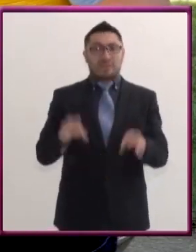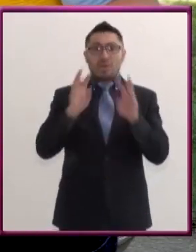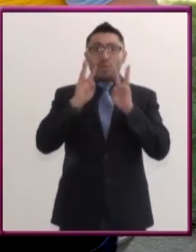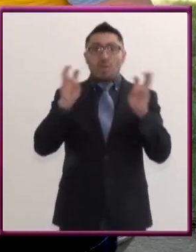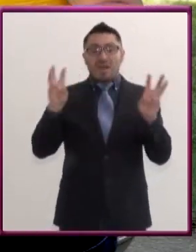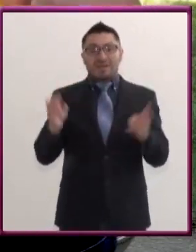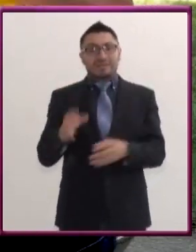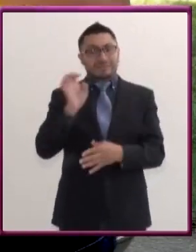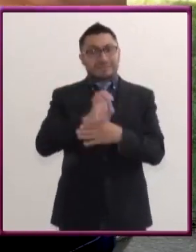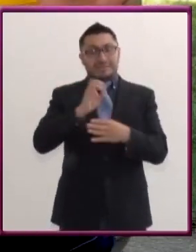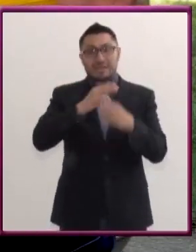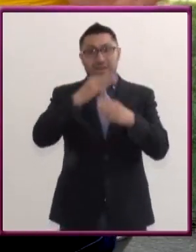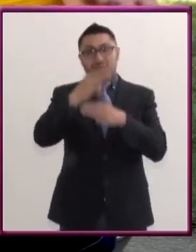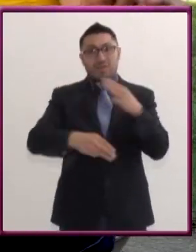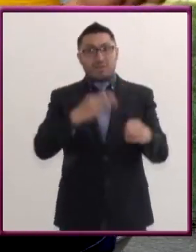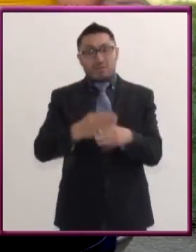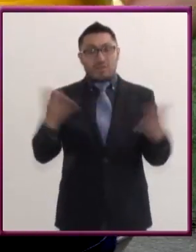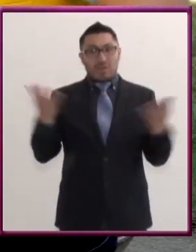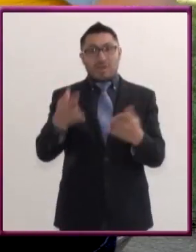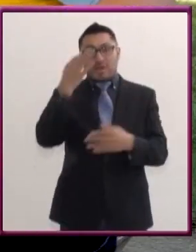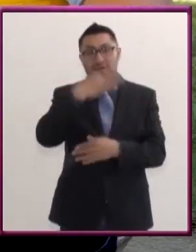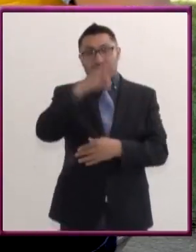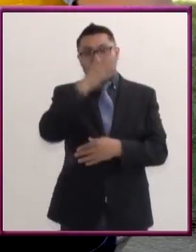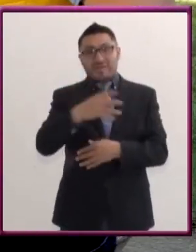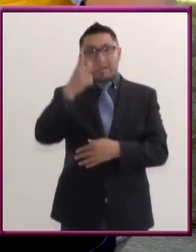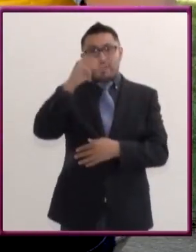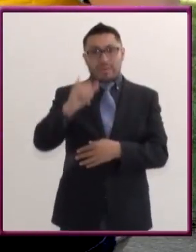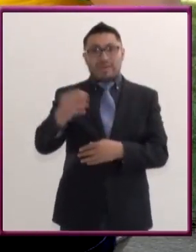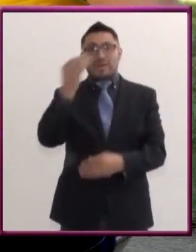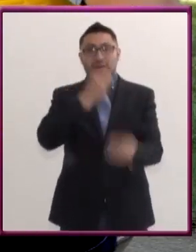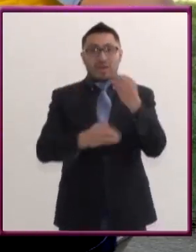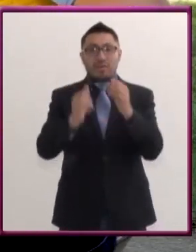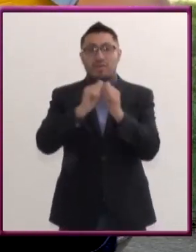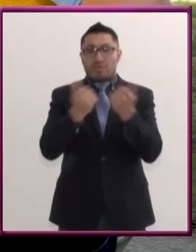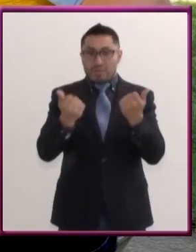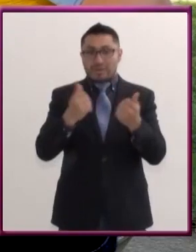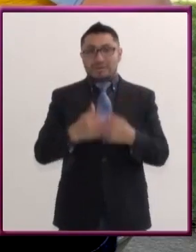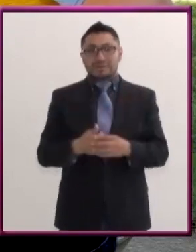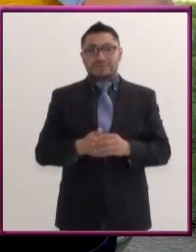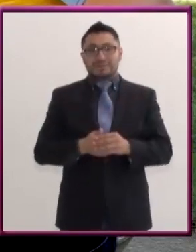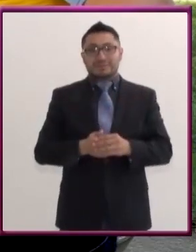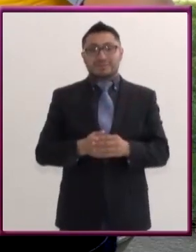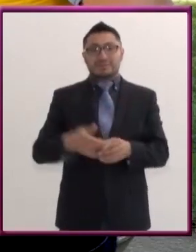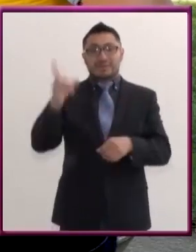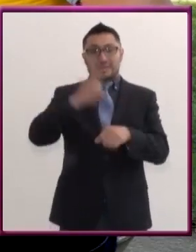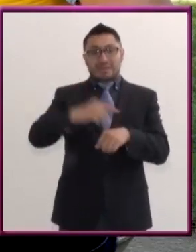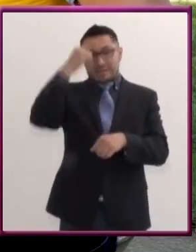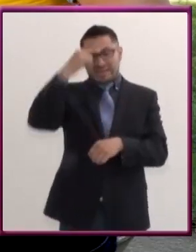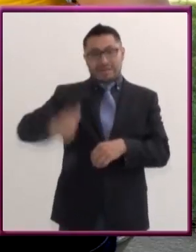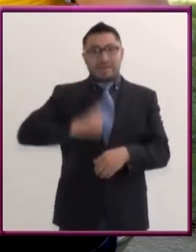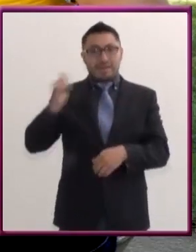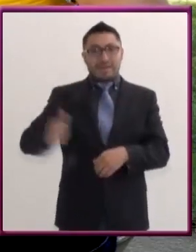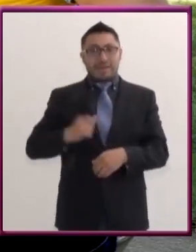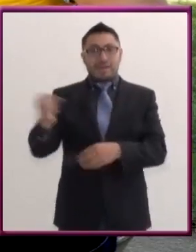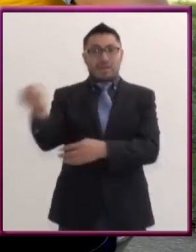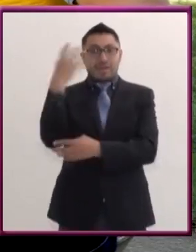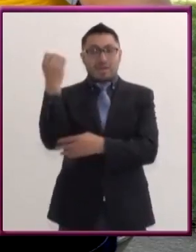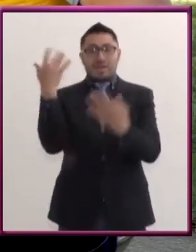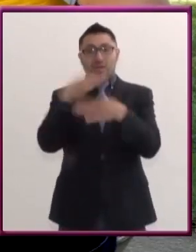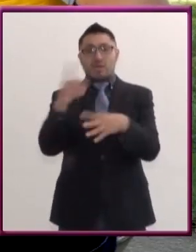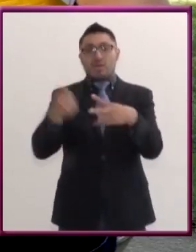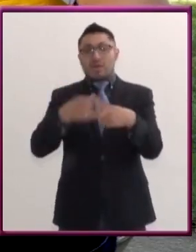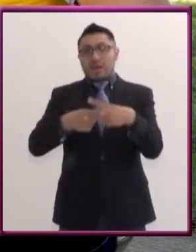ocurrente! Entonces en todo el mundo se celebra pi. Y claro, comiendo pie. Ese día se aprovecha para dar conferencias